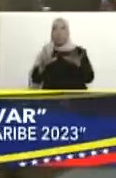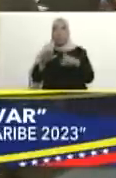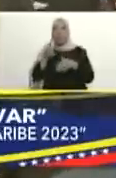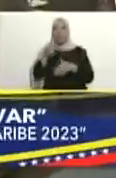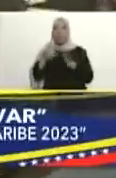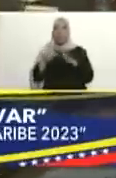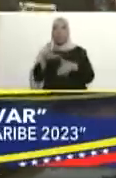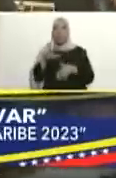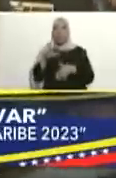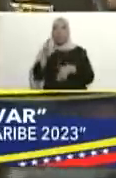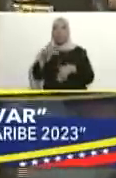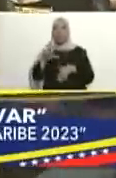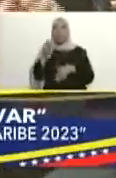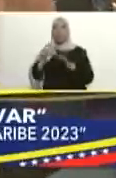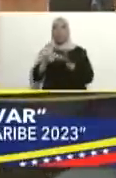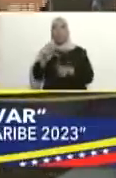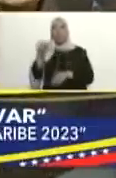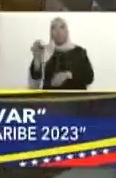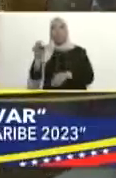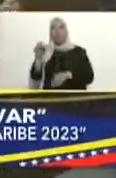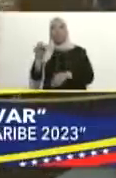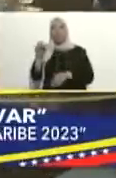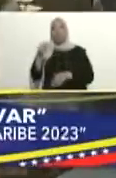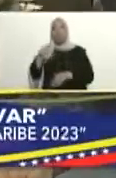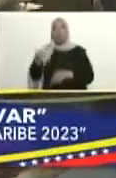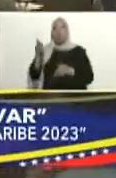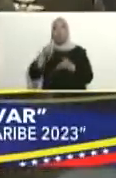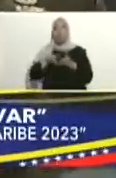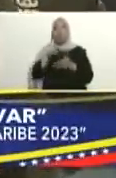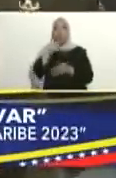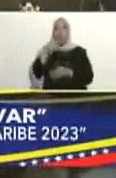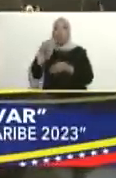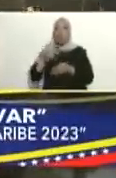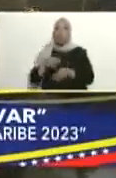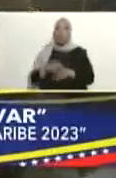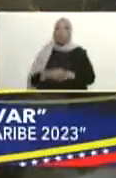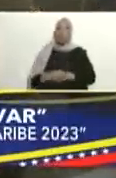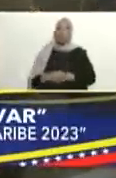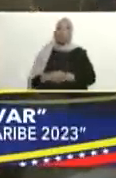20, y como se los vengo a decir hoy, ratificarlo,